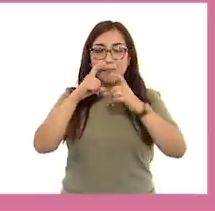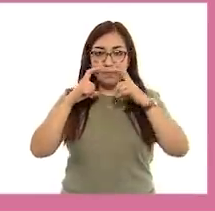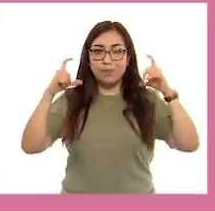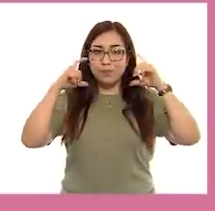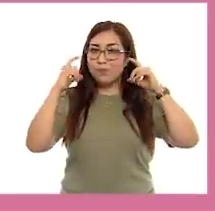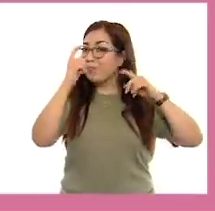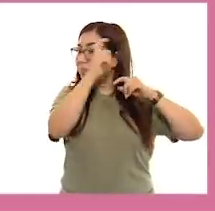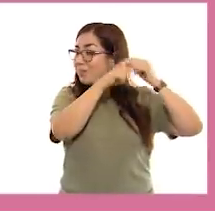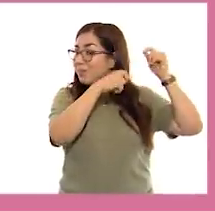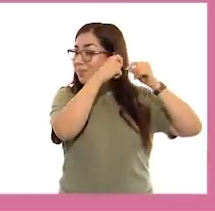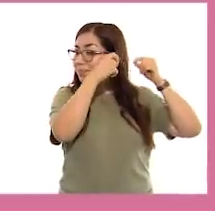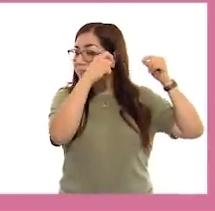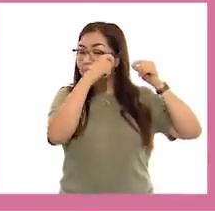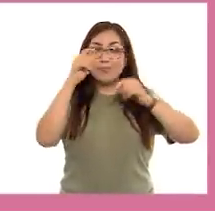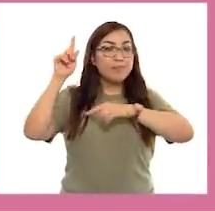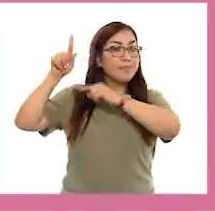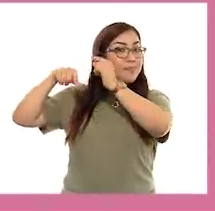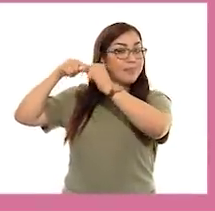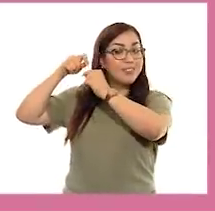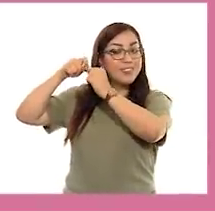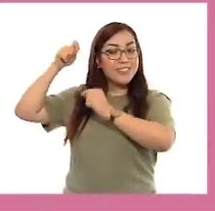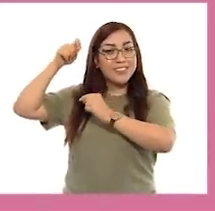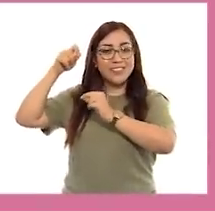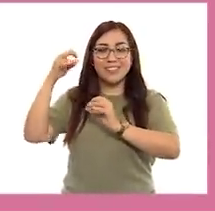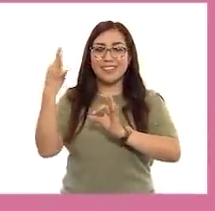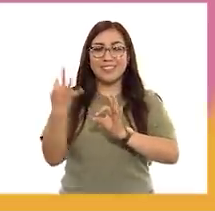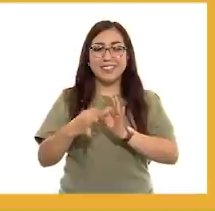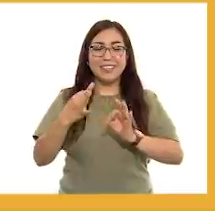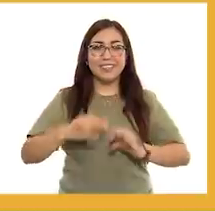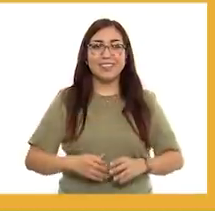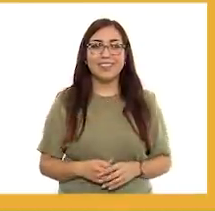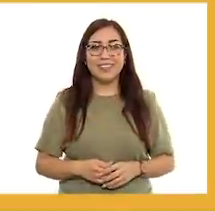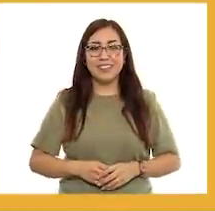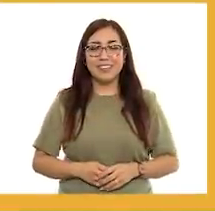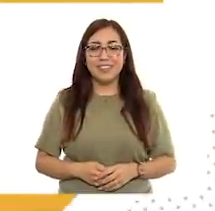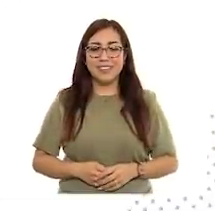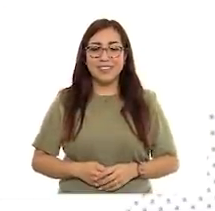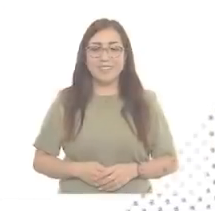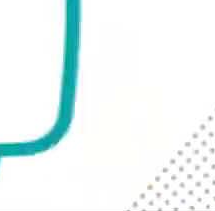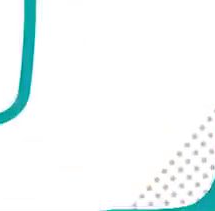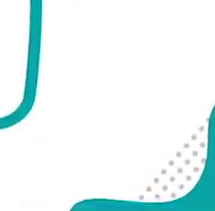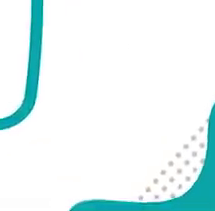deberás amarrar las cuerdas sobre tu cabeza y alrededor de tu cuello.